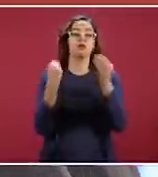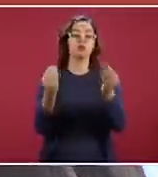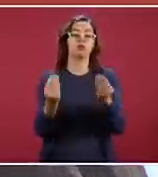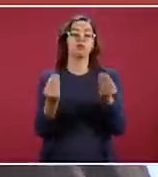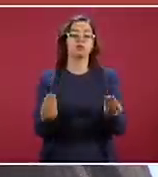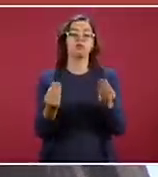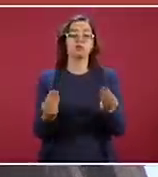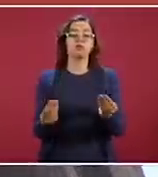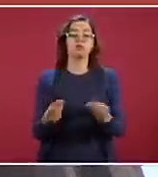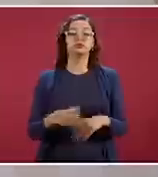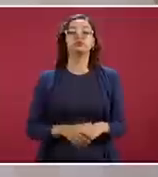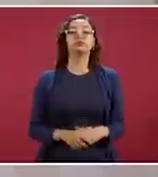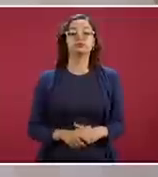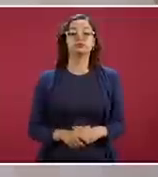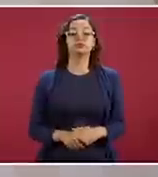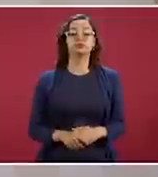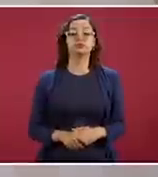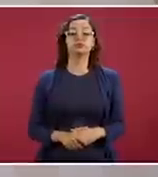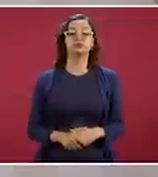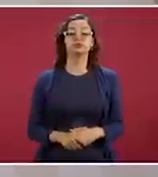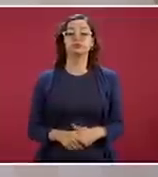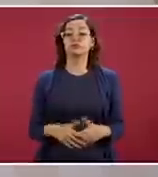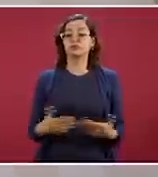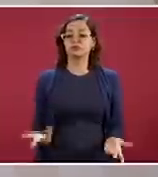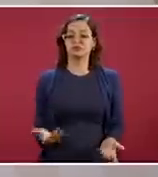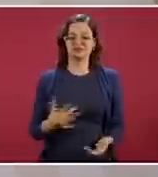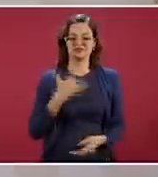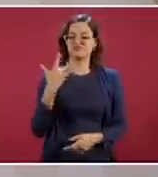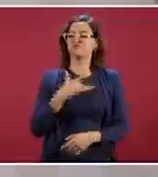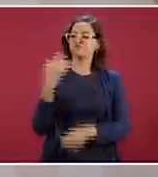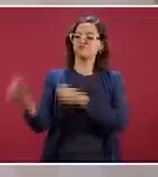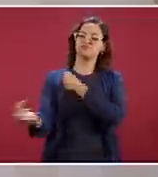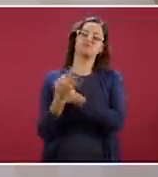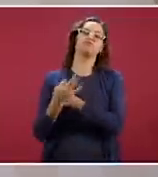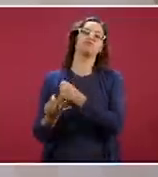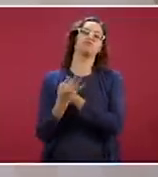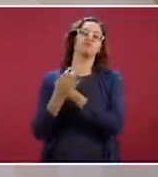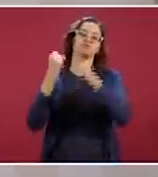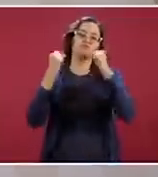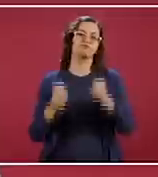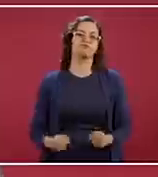y me hacen sentir seguro